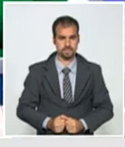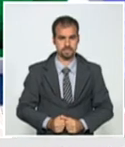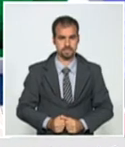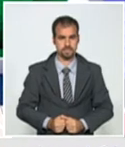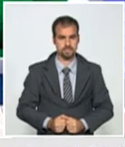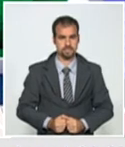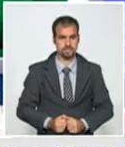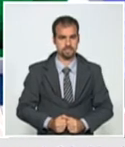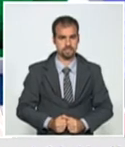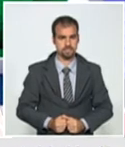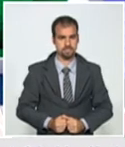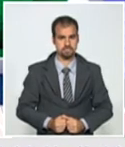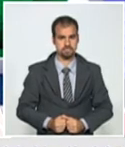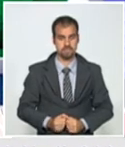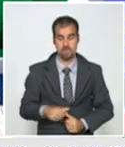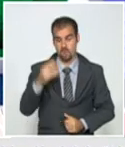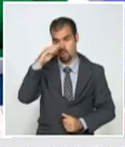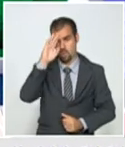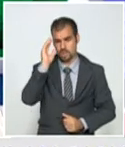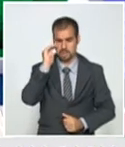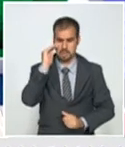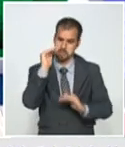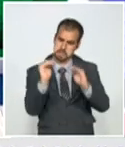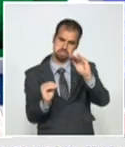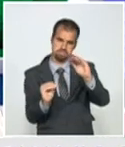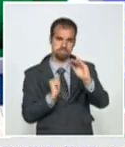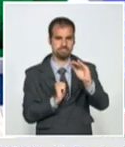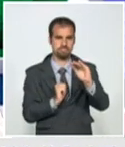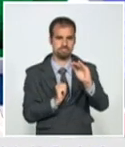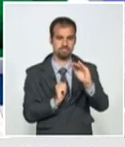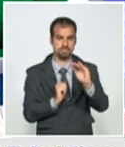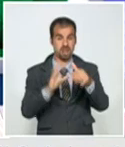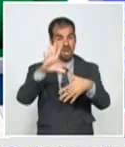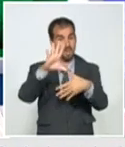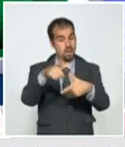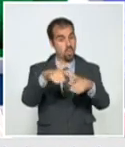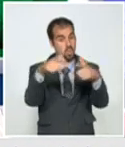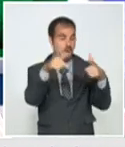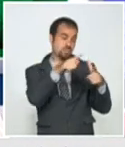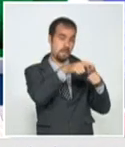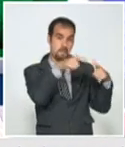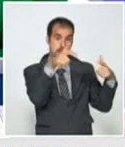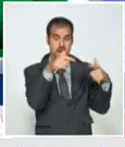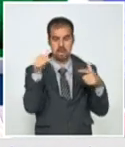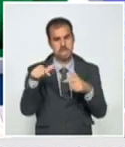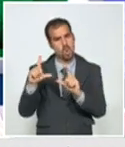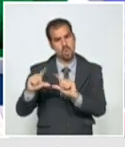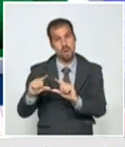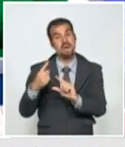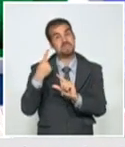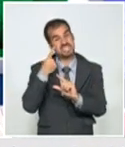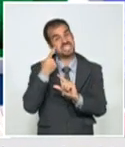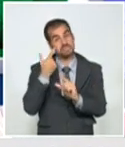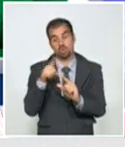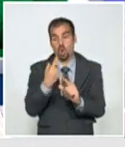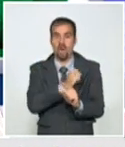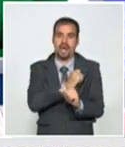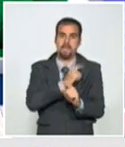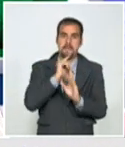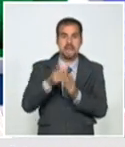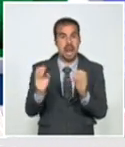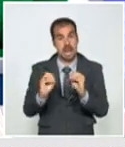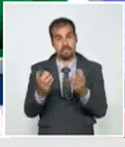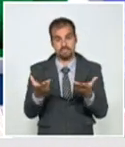a ambas tasas, pero de todas formas muy elevado. 2 evacuados, 54 retornados después del